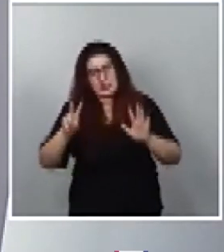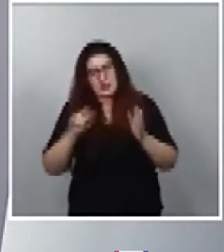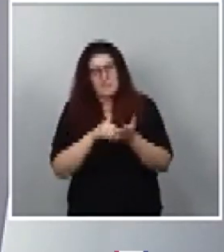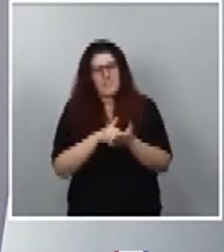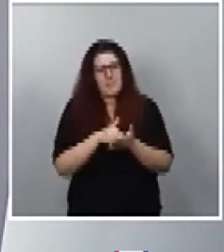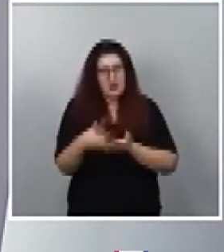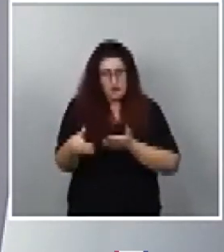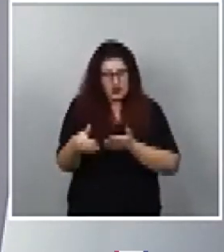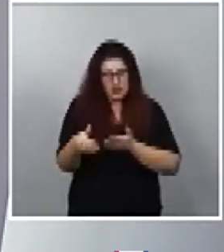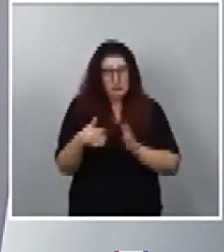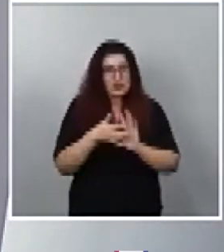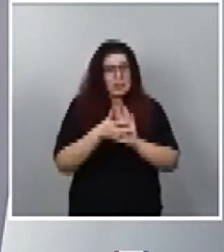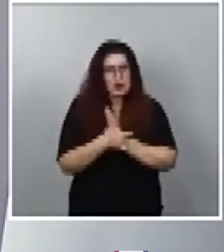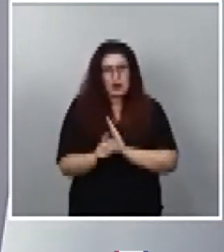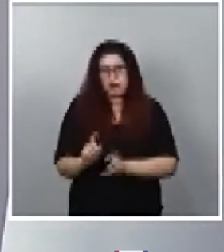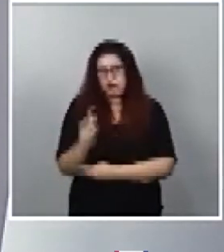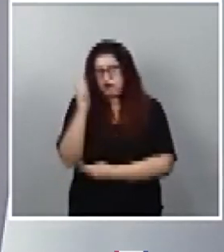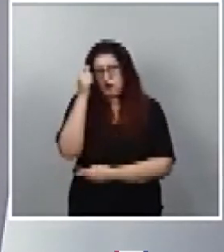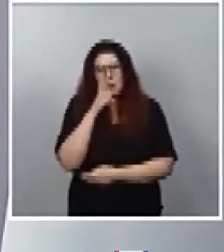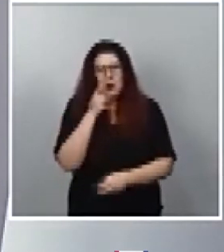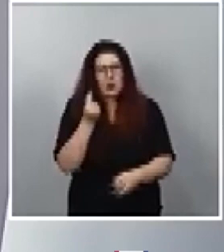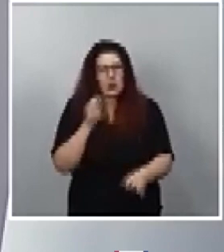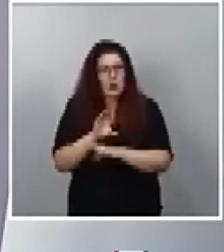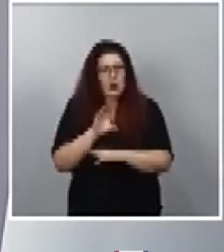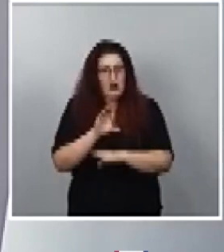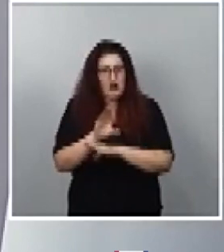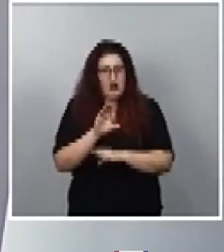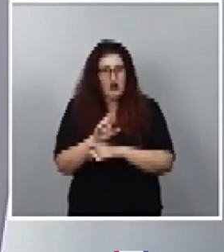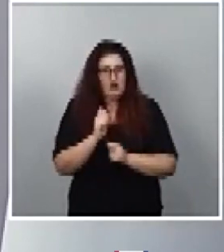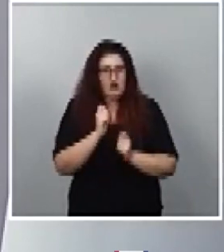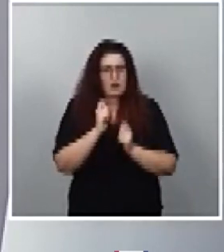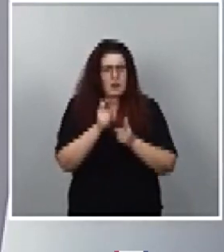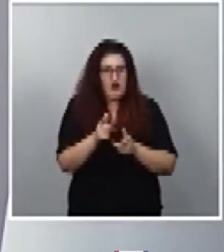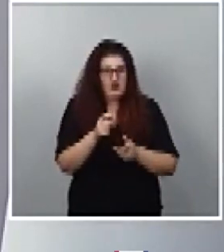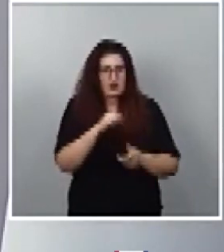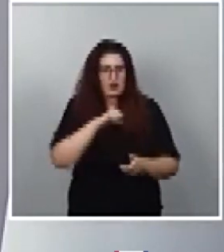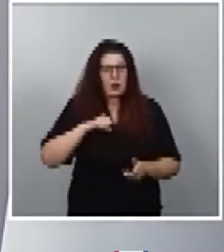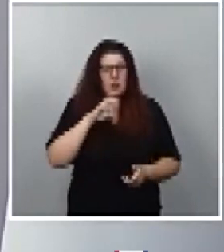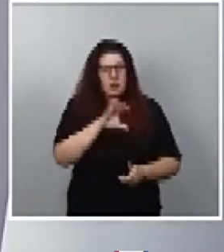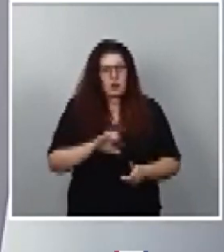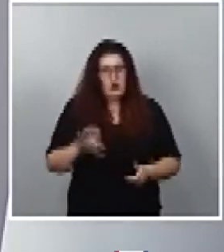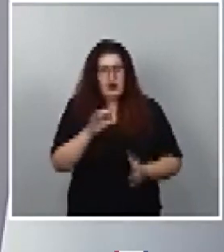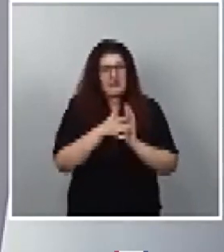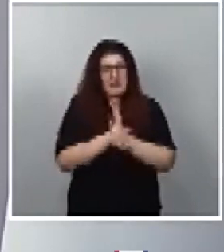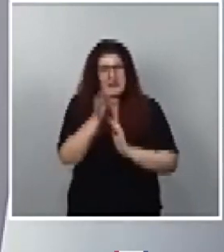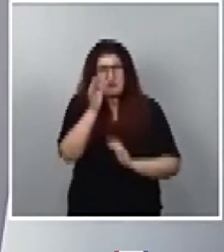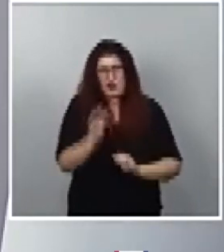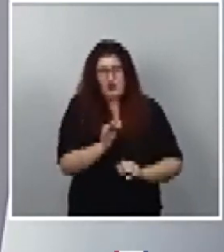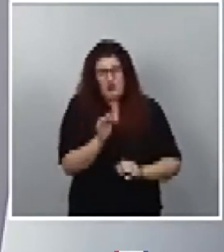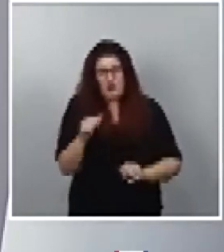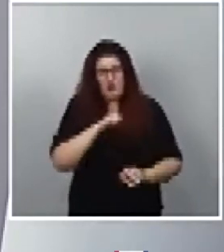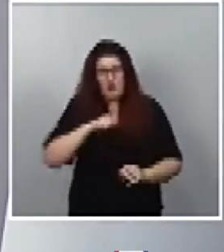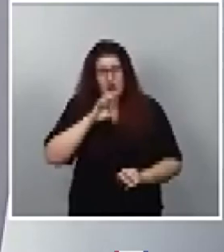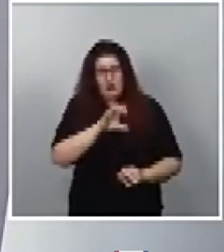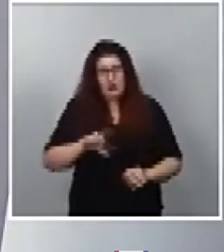esto supone un nuevo récord de recursos que recibirán el subsector y por tanto la totalidad de comunidades